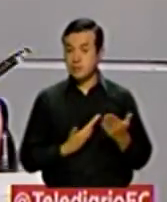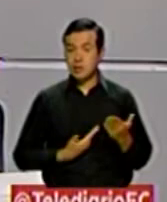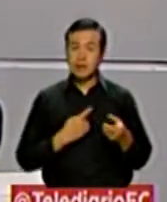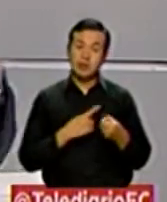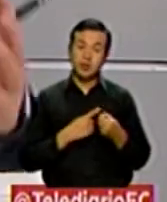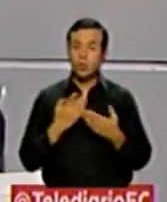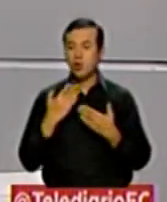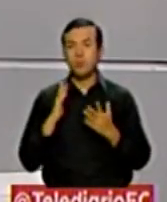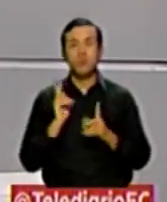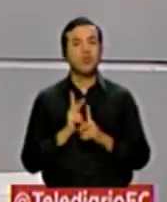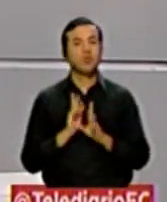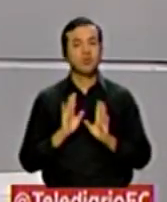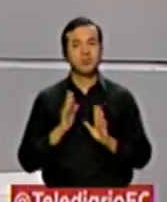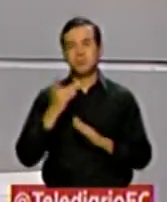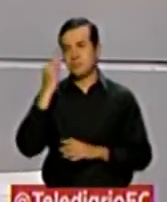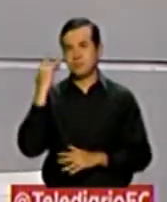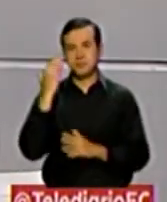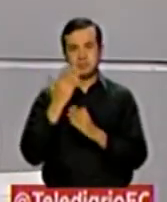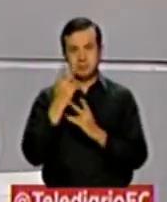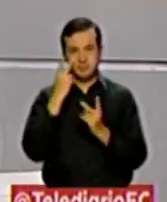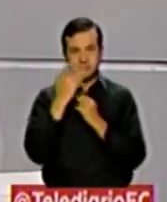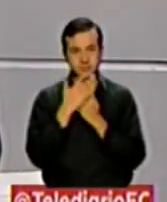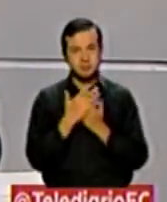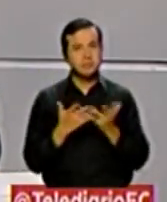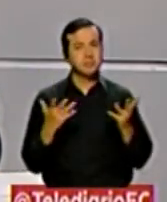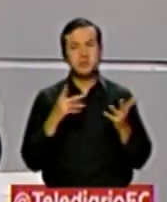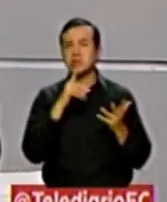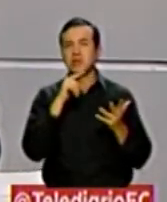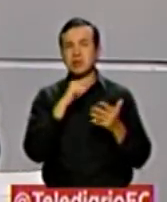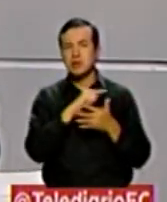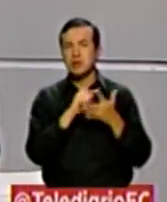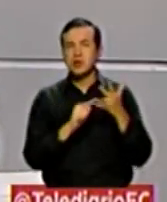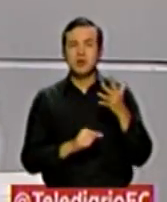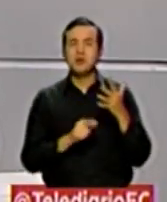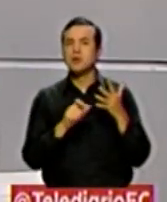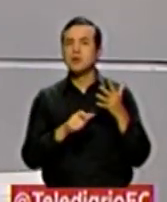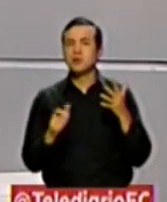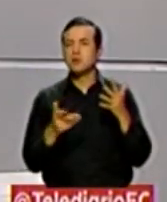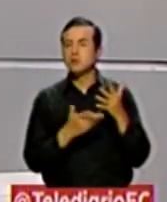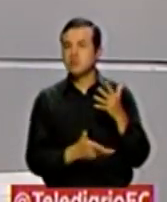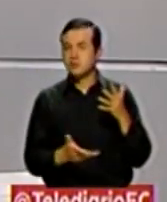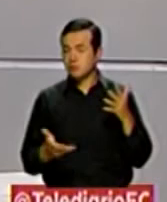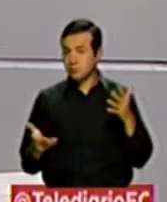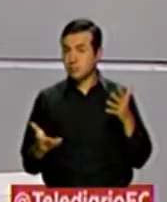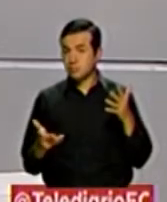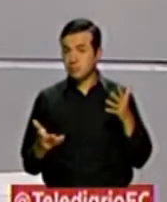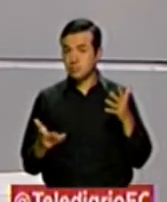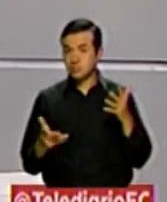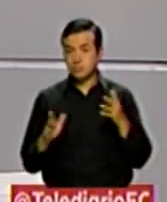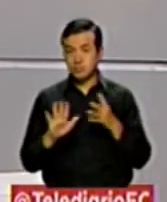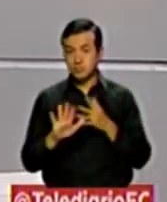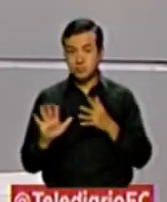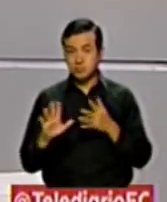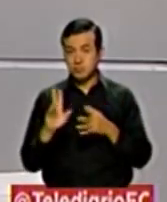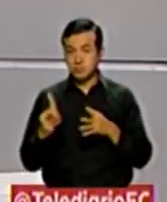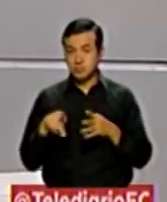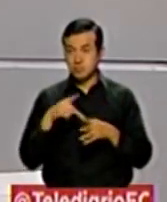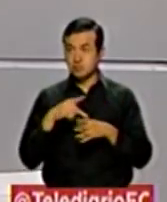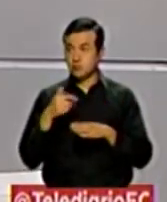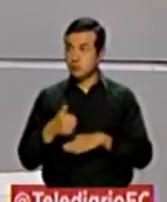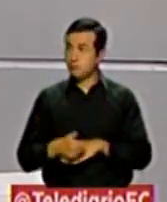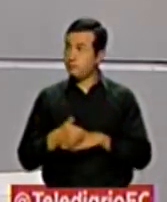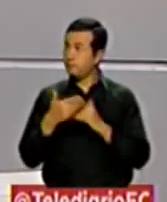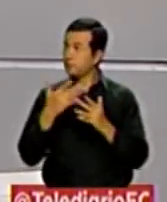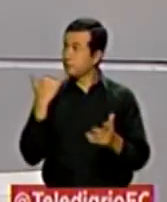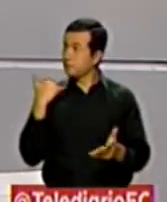una síntesis histórica. ¿Quiénes forman parte de la lista de personalidades que han ocupado este cargo